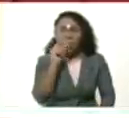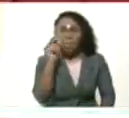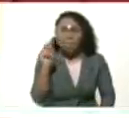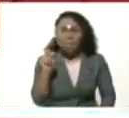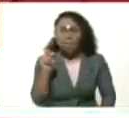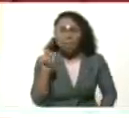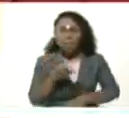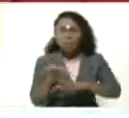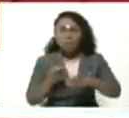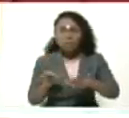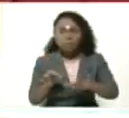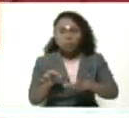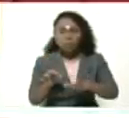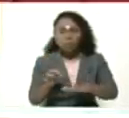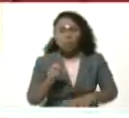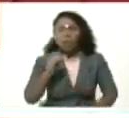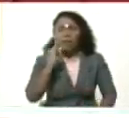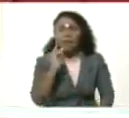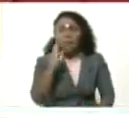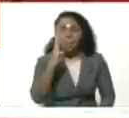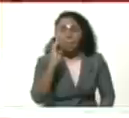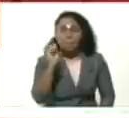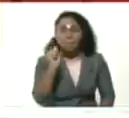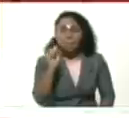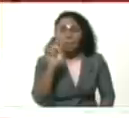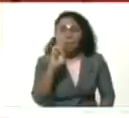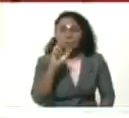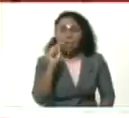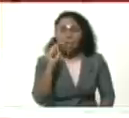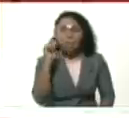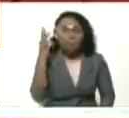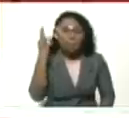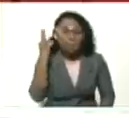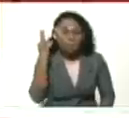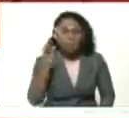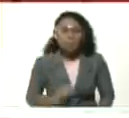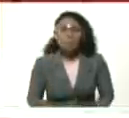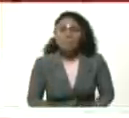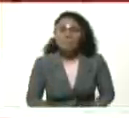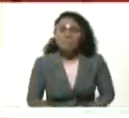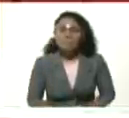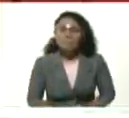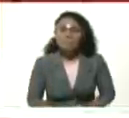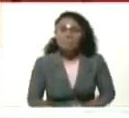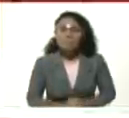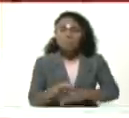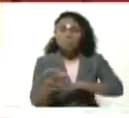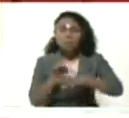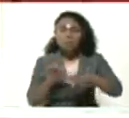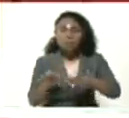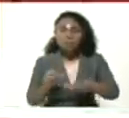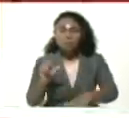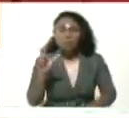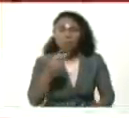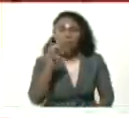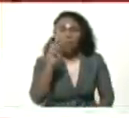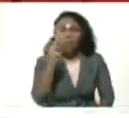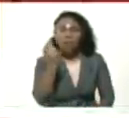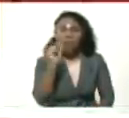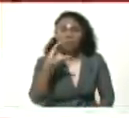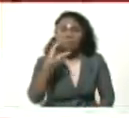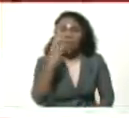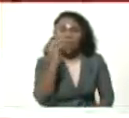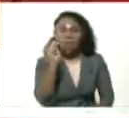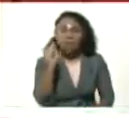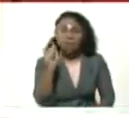Municipio Diego Ibarra, para la Alianza, Teresa Flores, de Tupamaro. Municipio Huacara, Johan